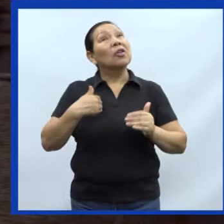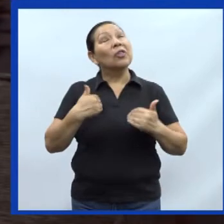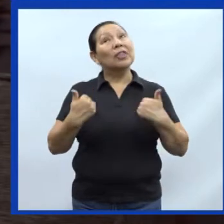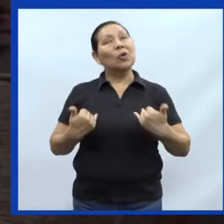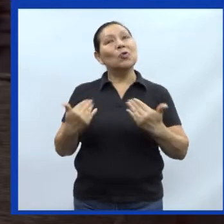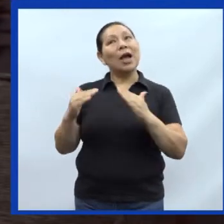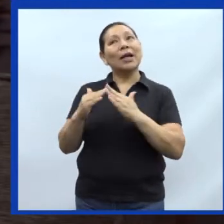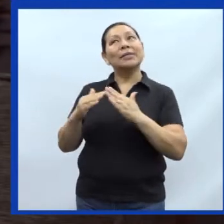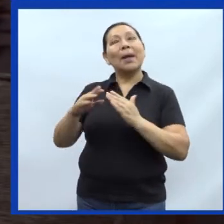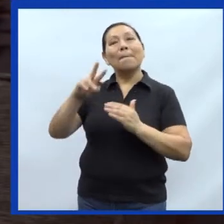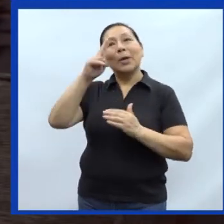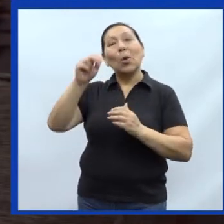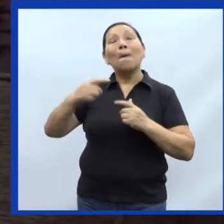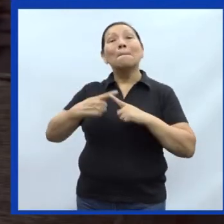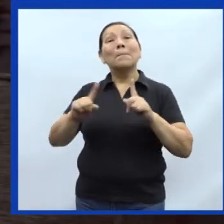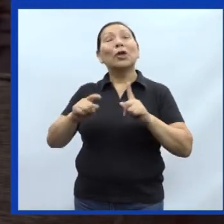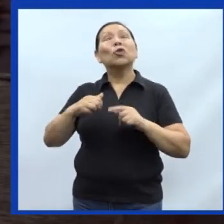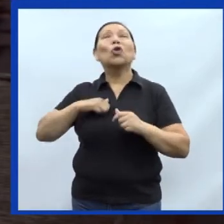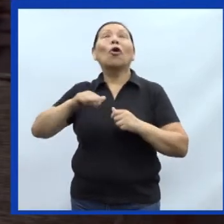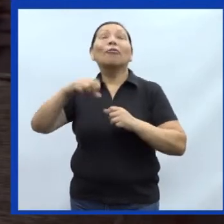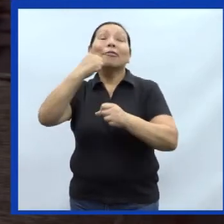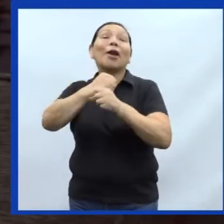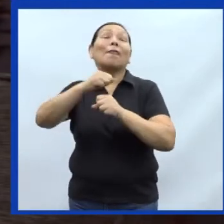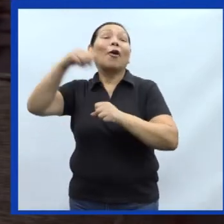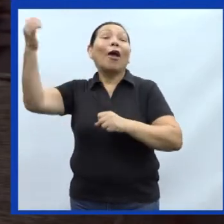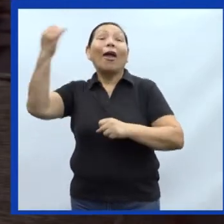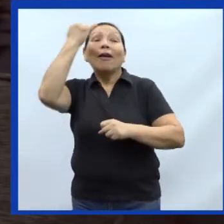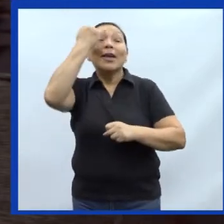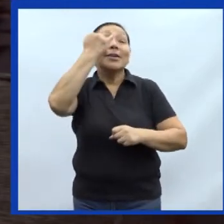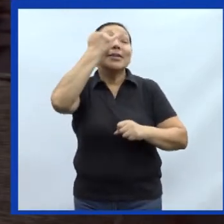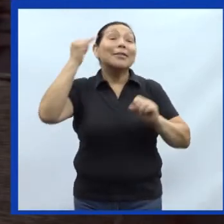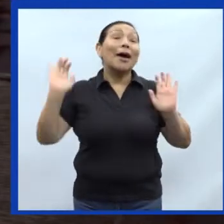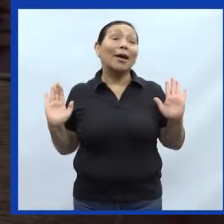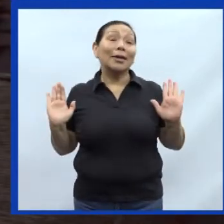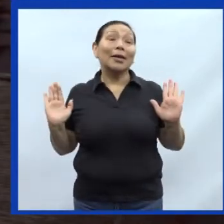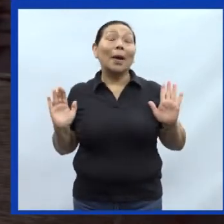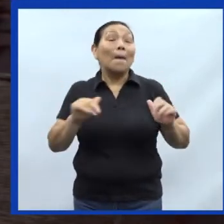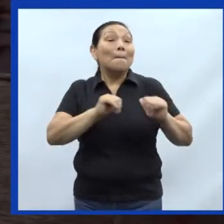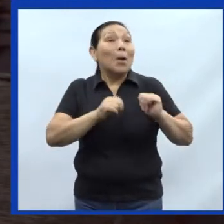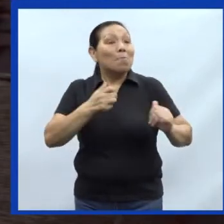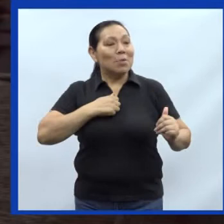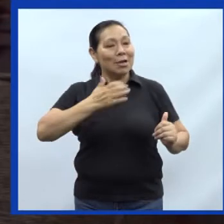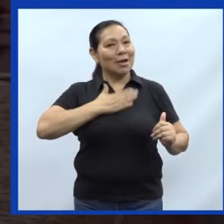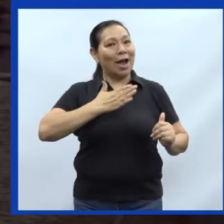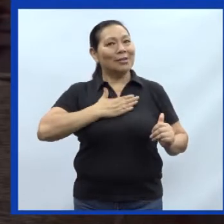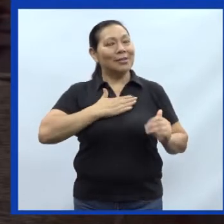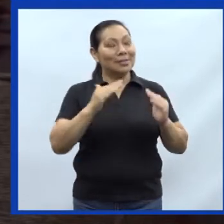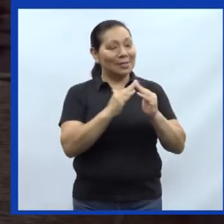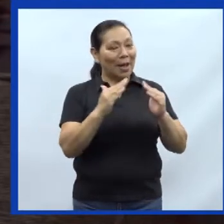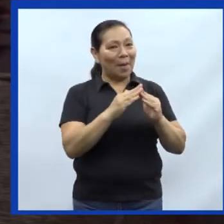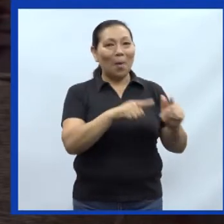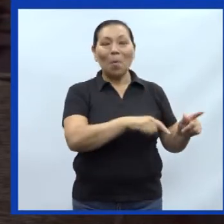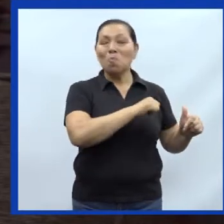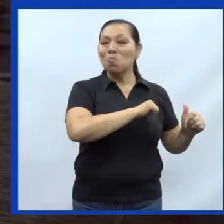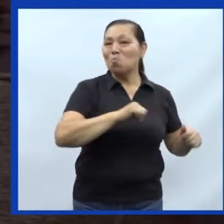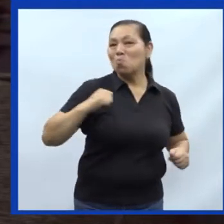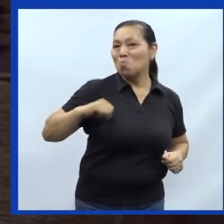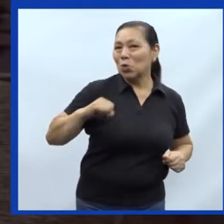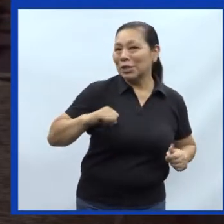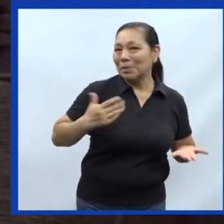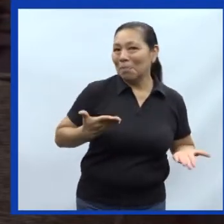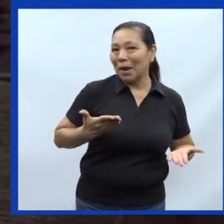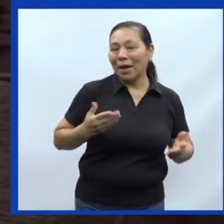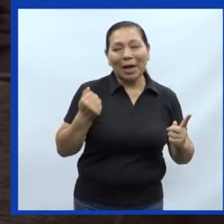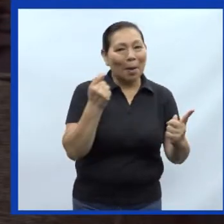Perú, pero me encuentro trabajando en Italia, correcto, y están afectando mi propiedad por alguna decisión municipal